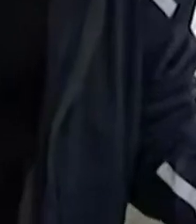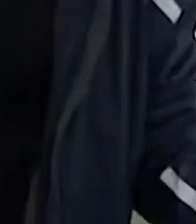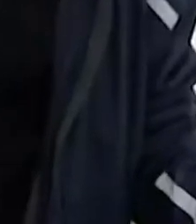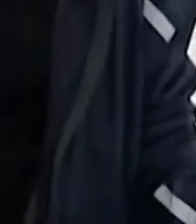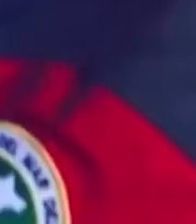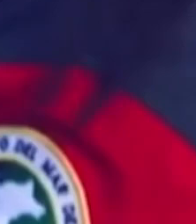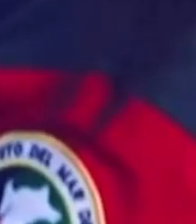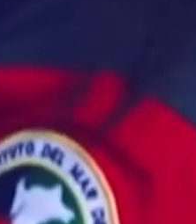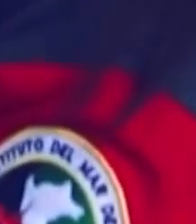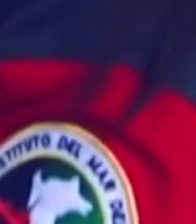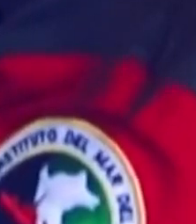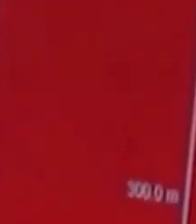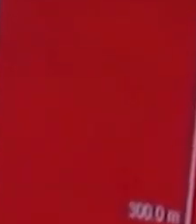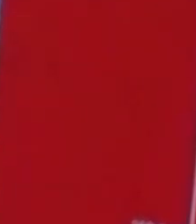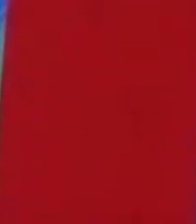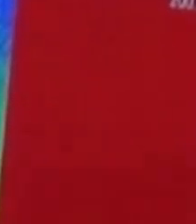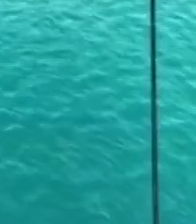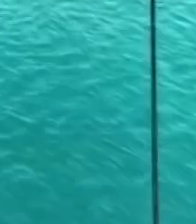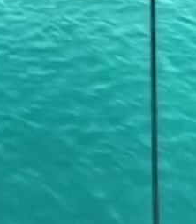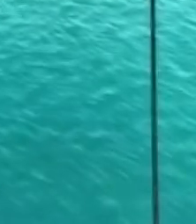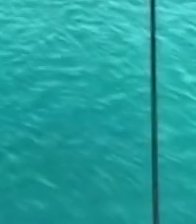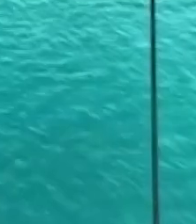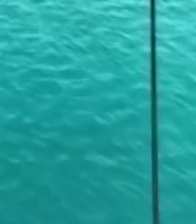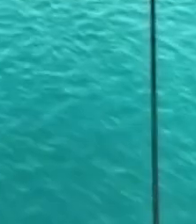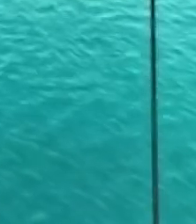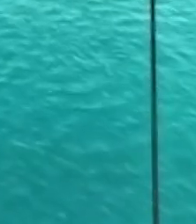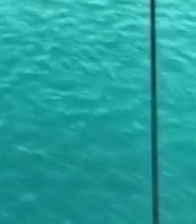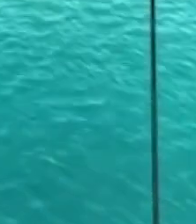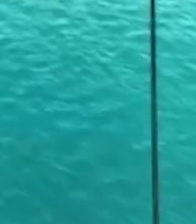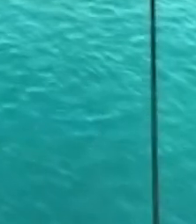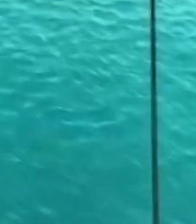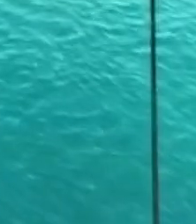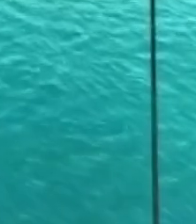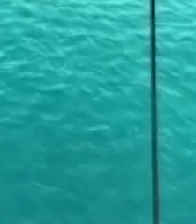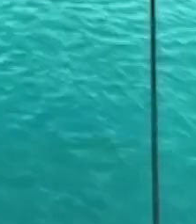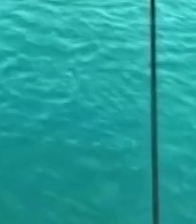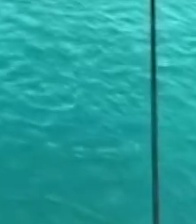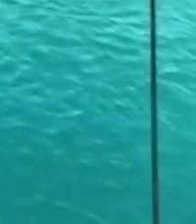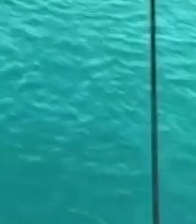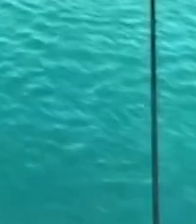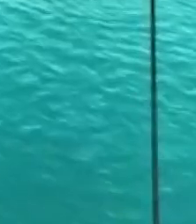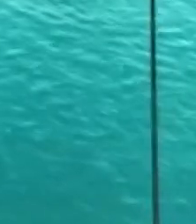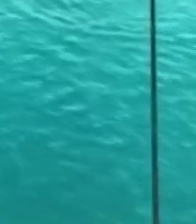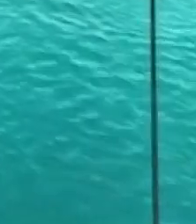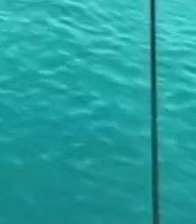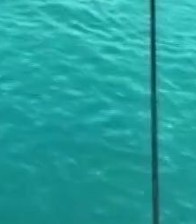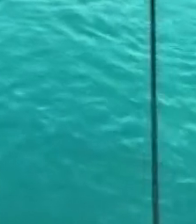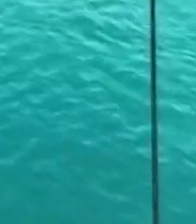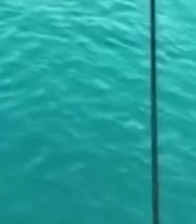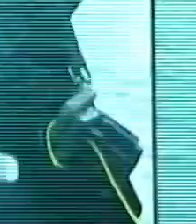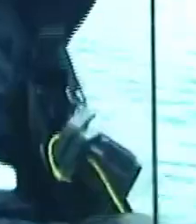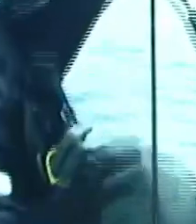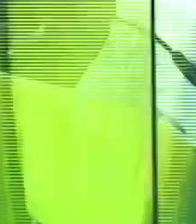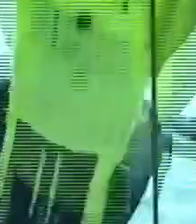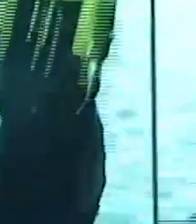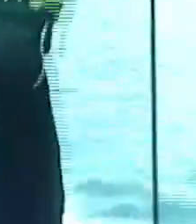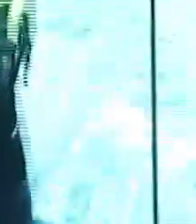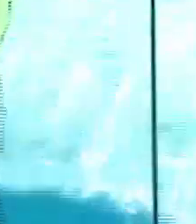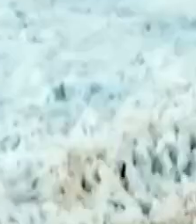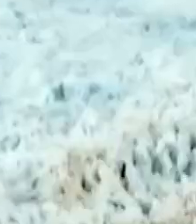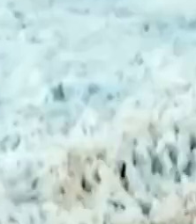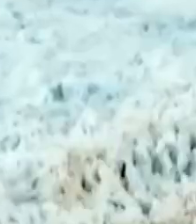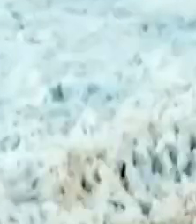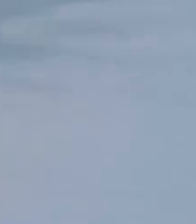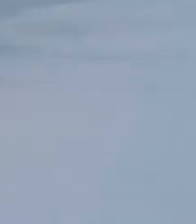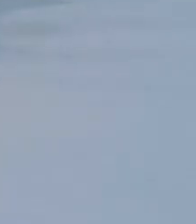zona peruana del continente de hielo. Usted podrá conocer parte de la travesía, el arduo trabajo de investigación que